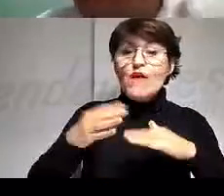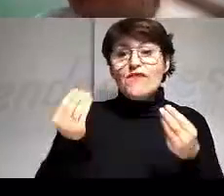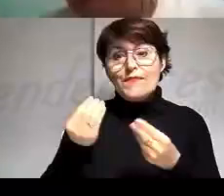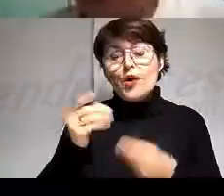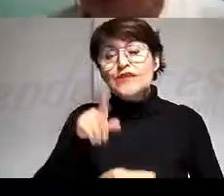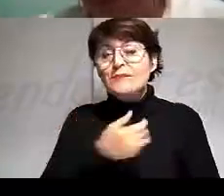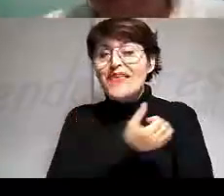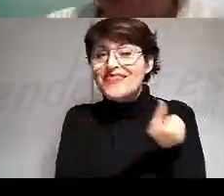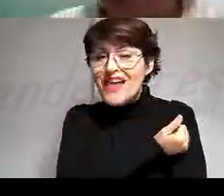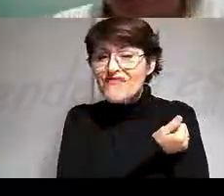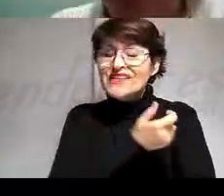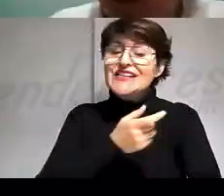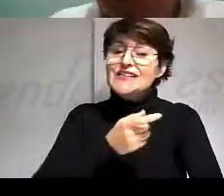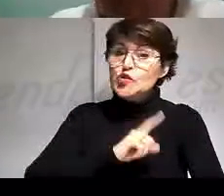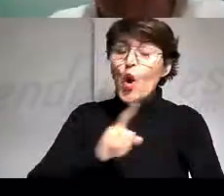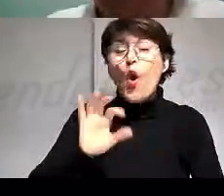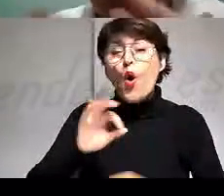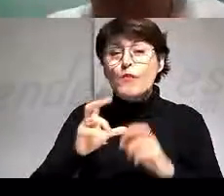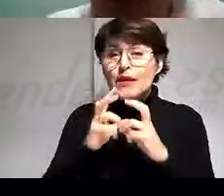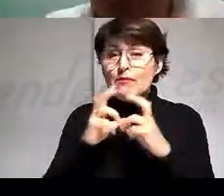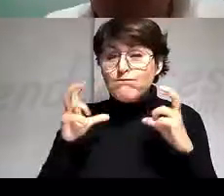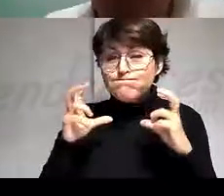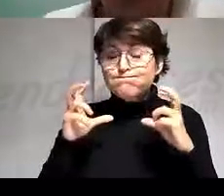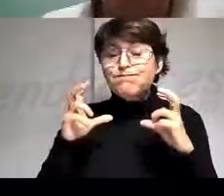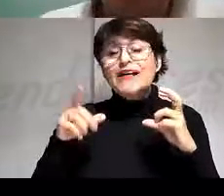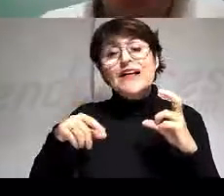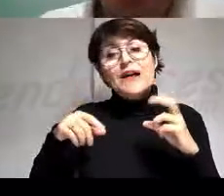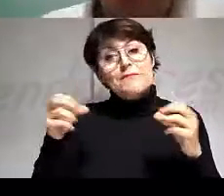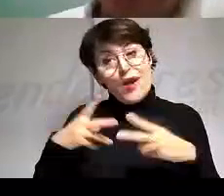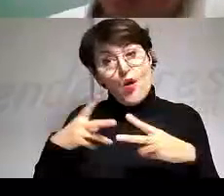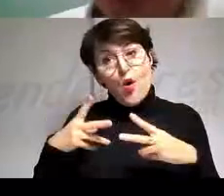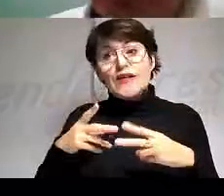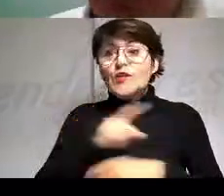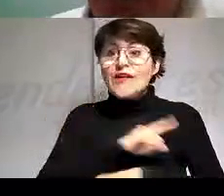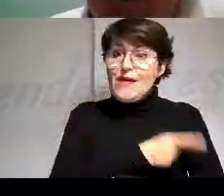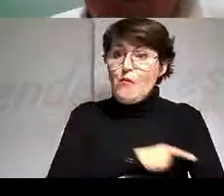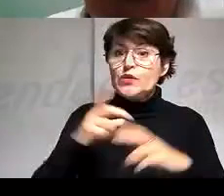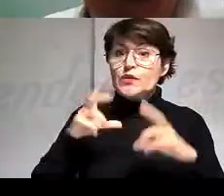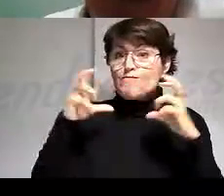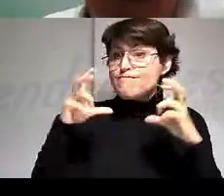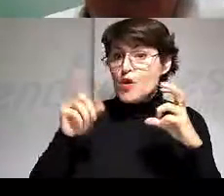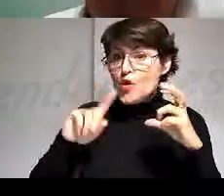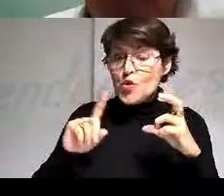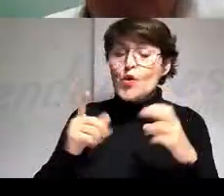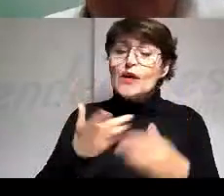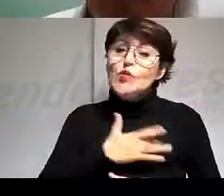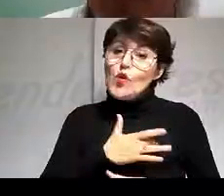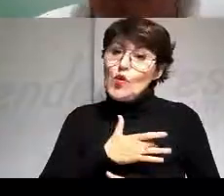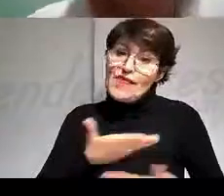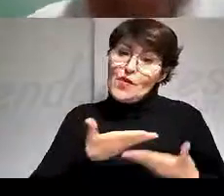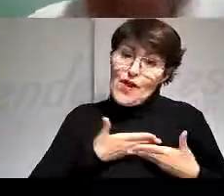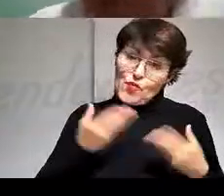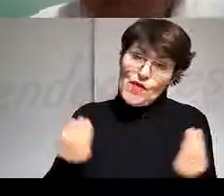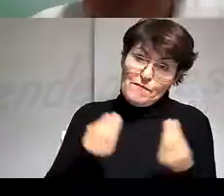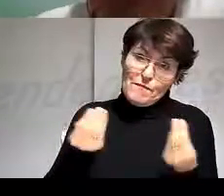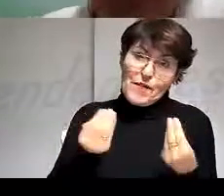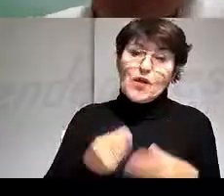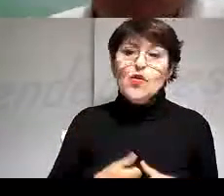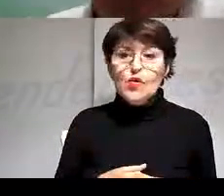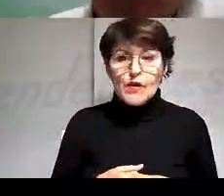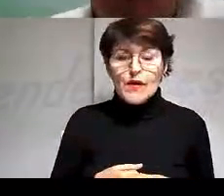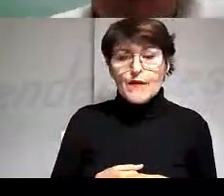estemos obesos, por lo que sea. Ese corazón estará más preparado y hará mejor frente pues eso, a su